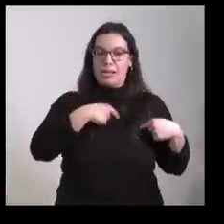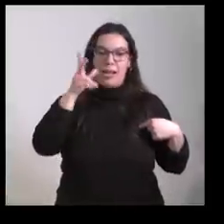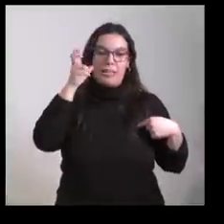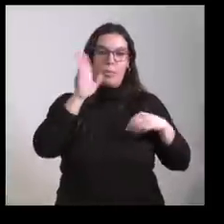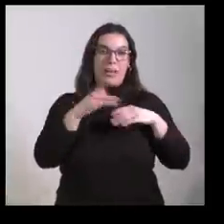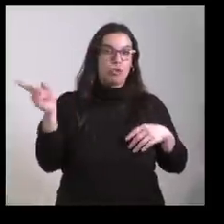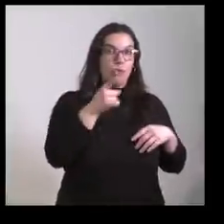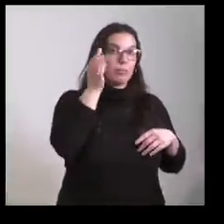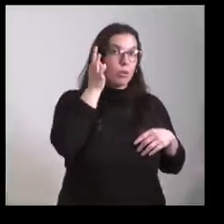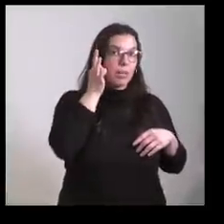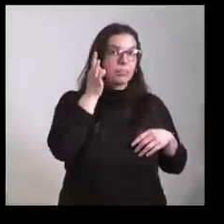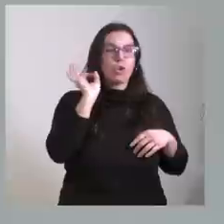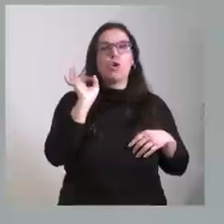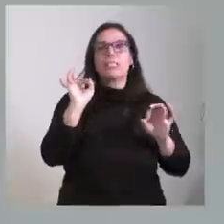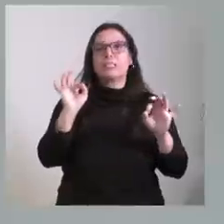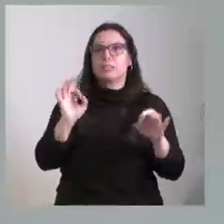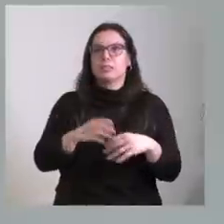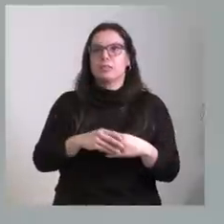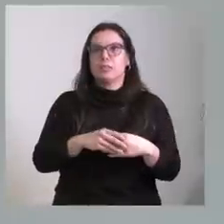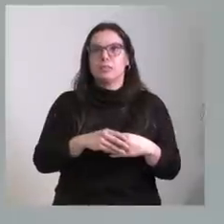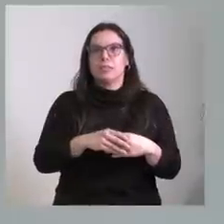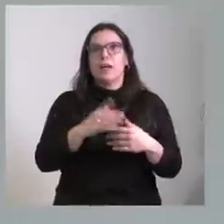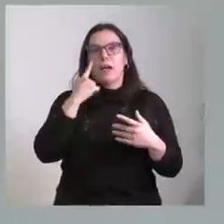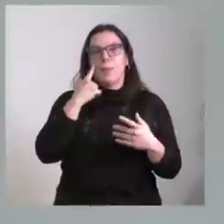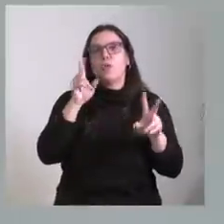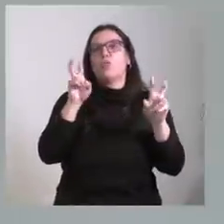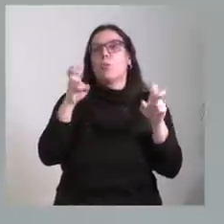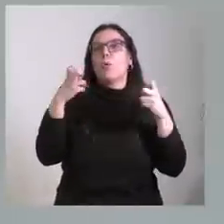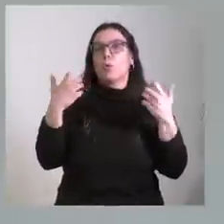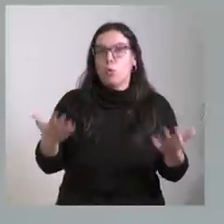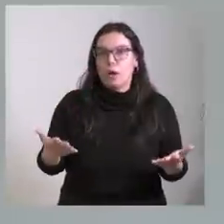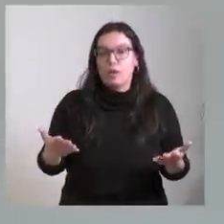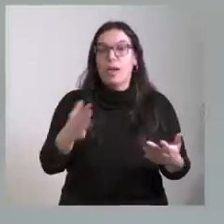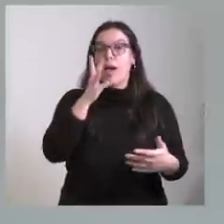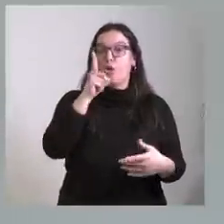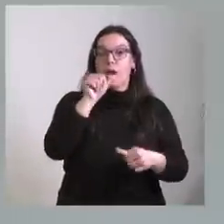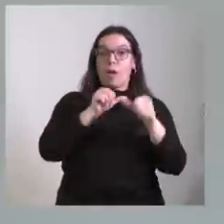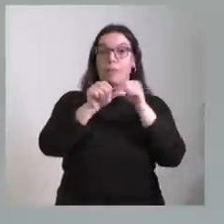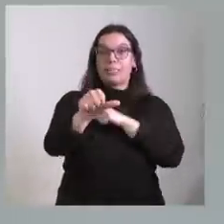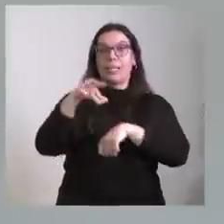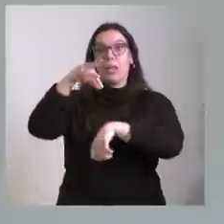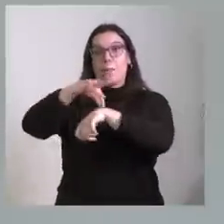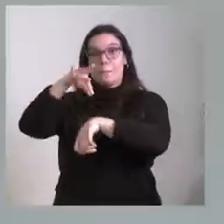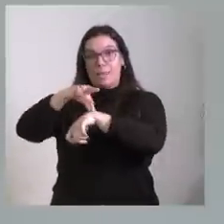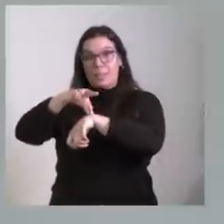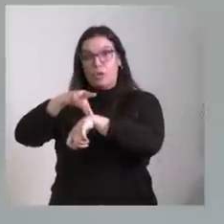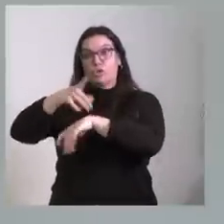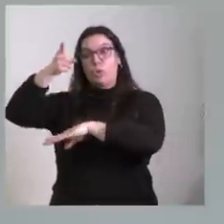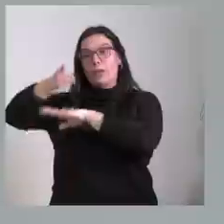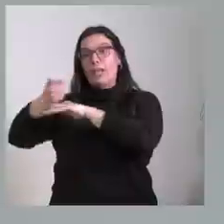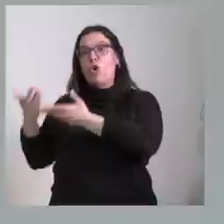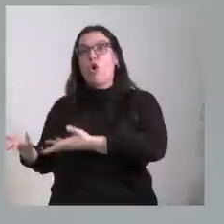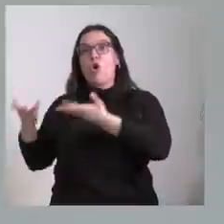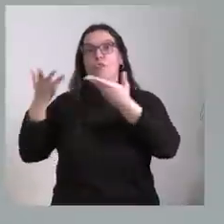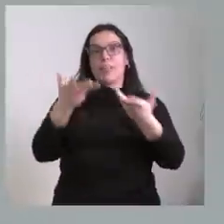motivos claro de nuevo la novedad implica que a partir de ahora para los médicos va a ser obligatorio ofrecer